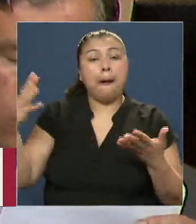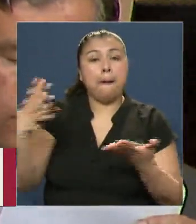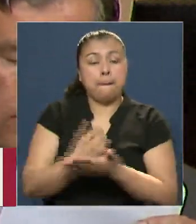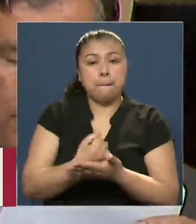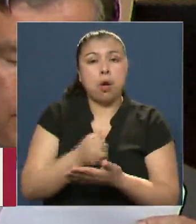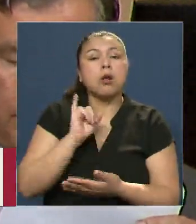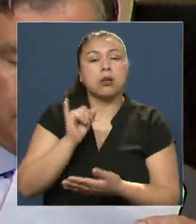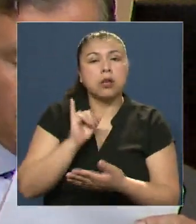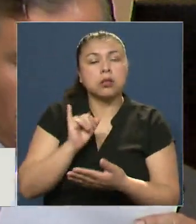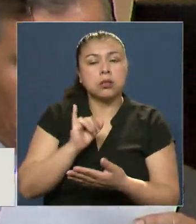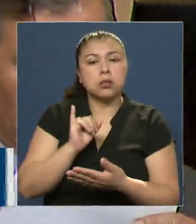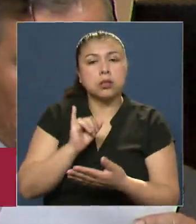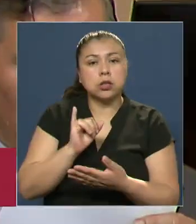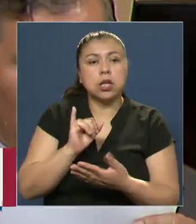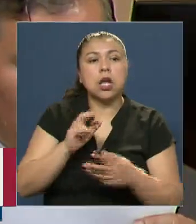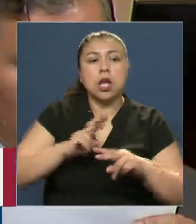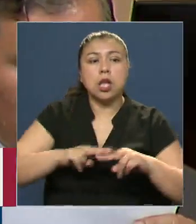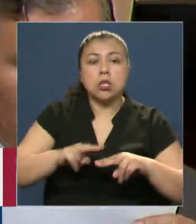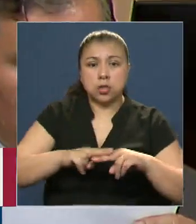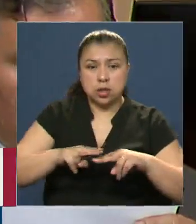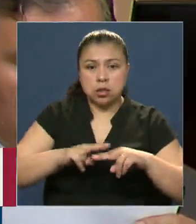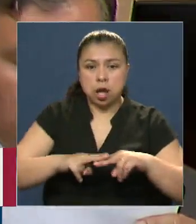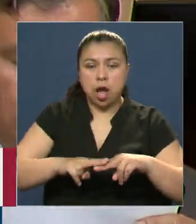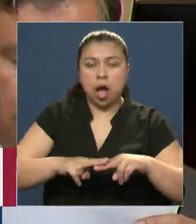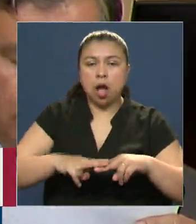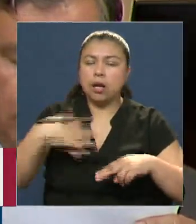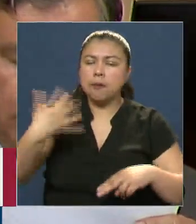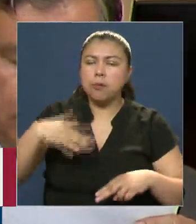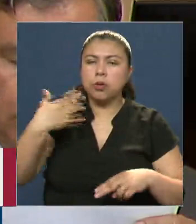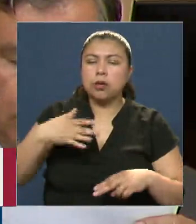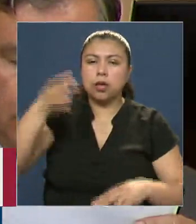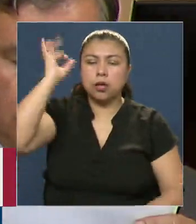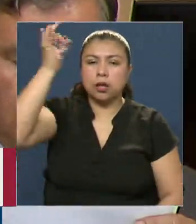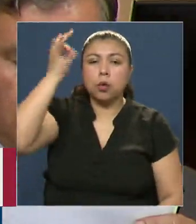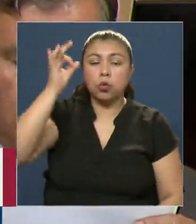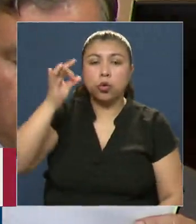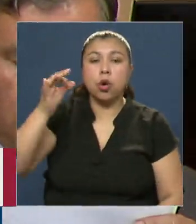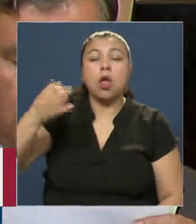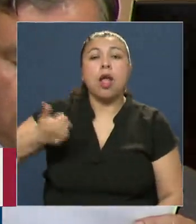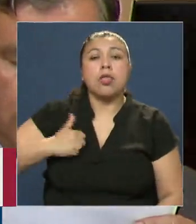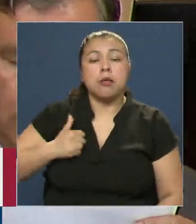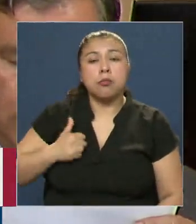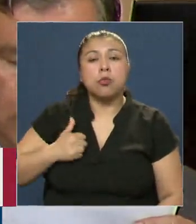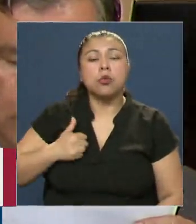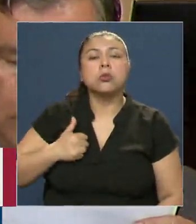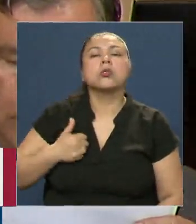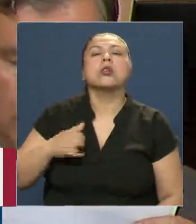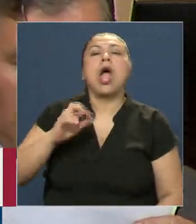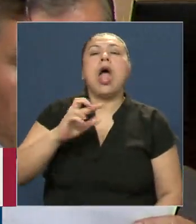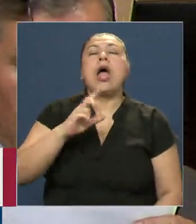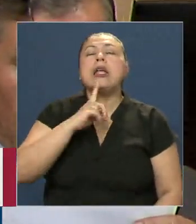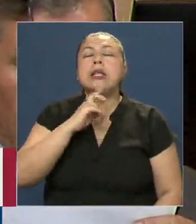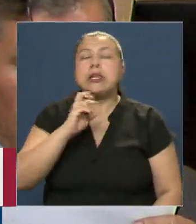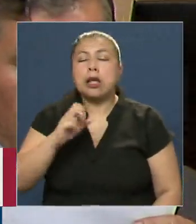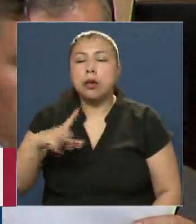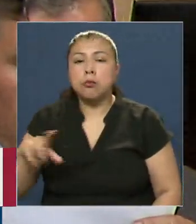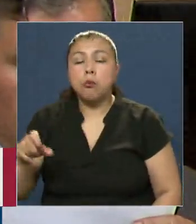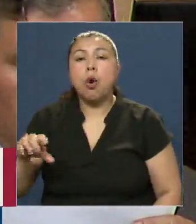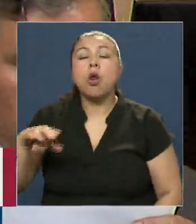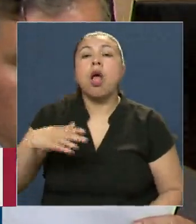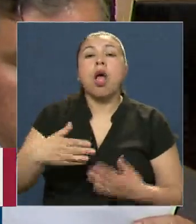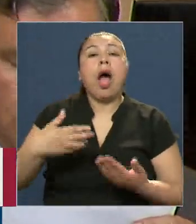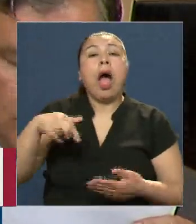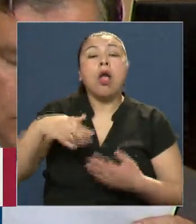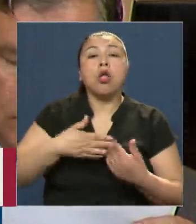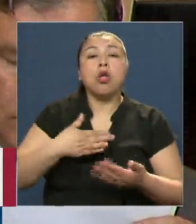que efectivamente se materialice este importante encuentro de policía en el territorio nacional de Chile.